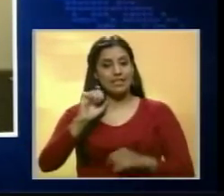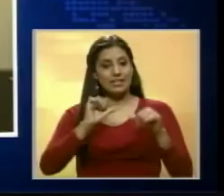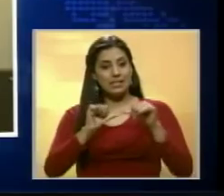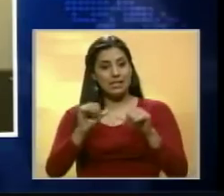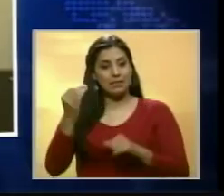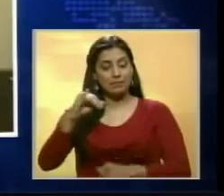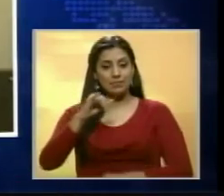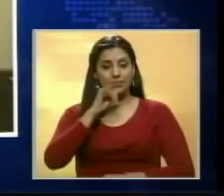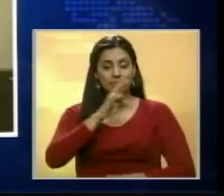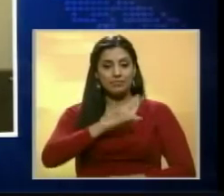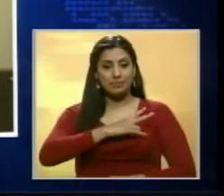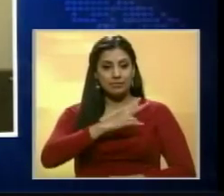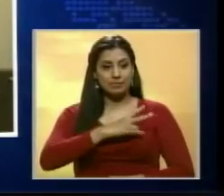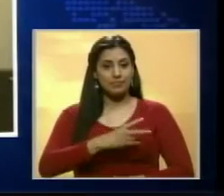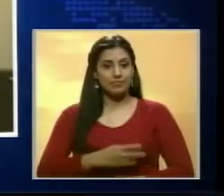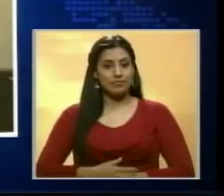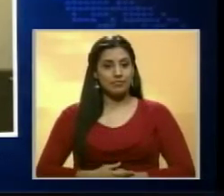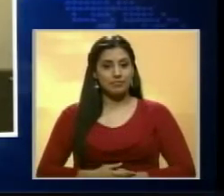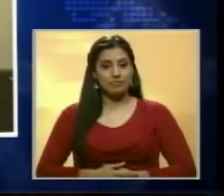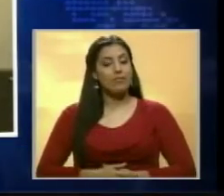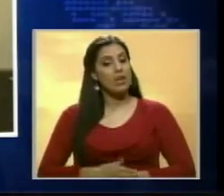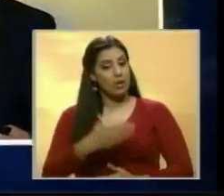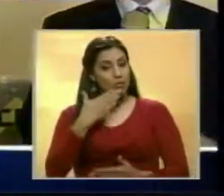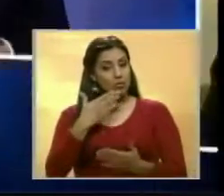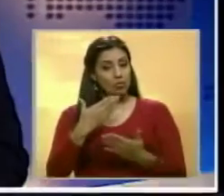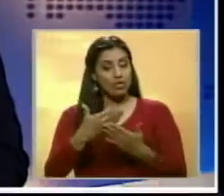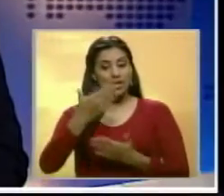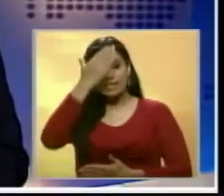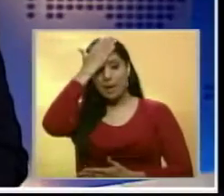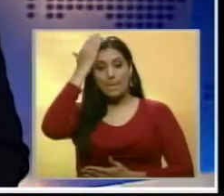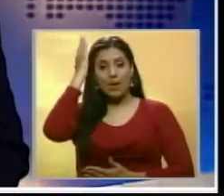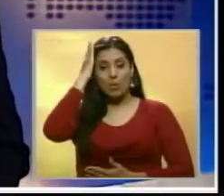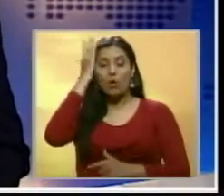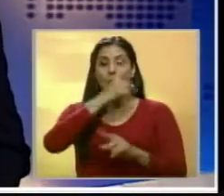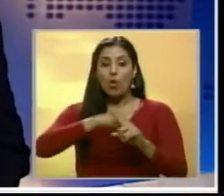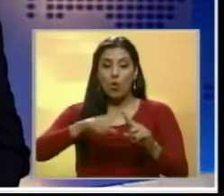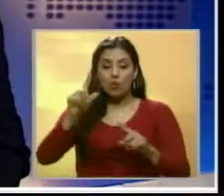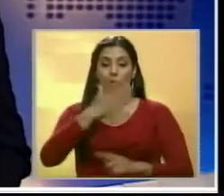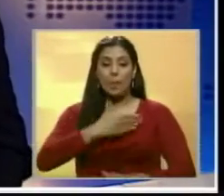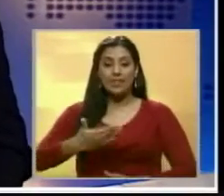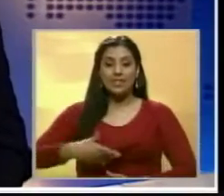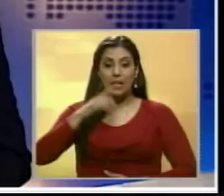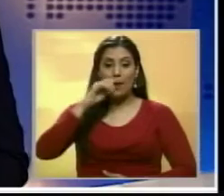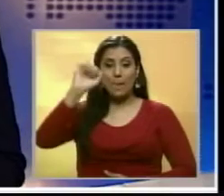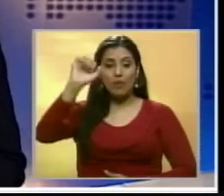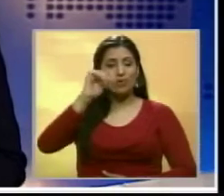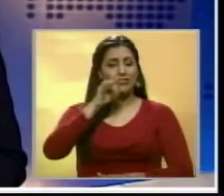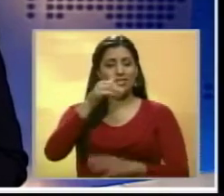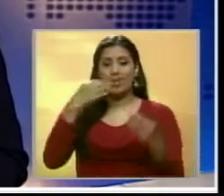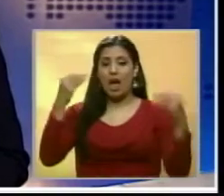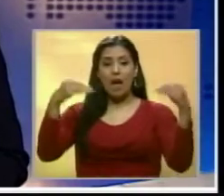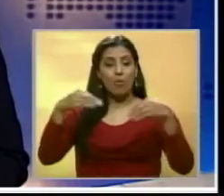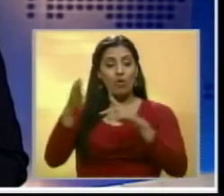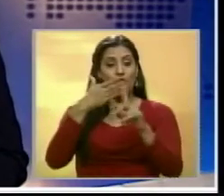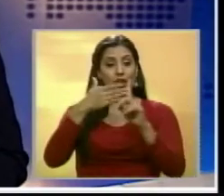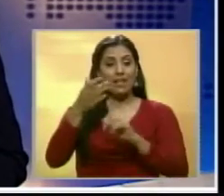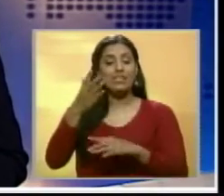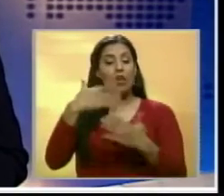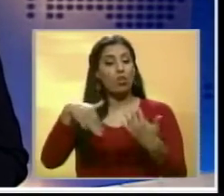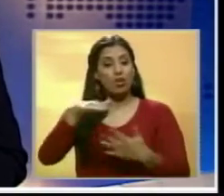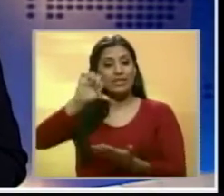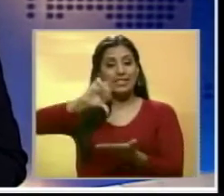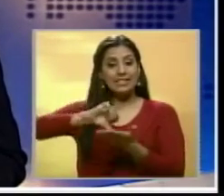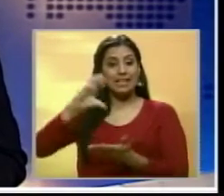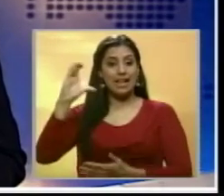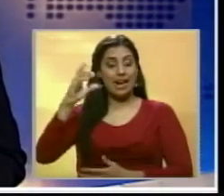más de la emisión meridiana de Noticiero Venevisión. Muchísimas gracias, Manuel Covela. El presidente Nicolás Maduro condenó los hechos violentos registrados en el centro